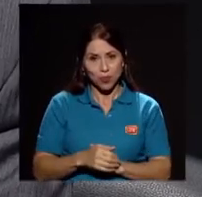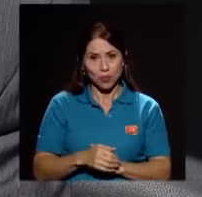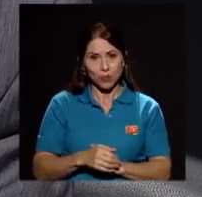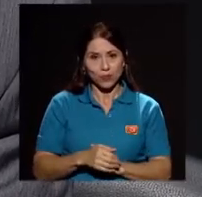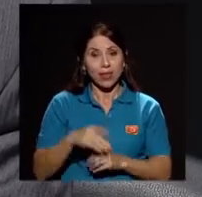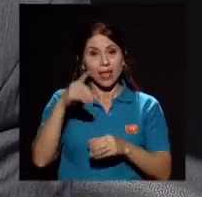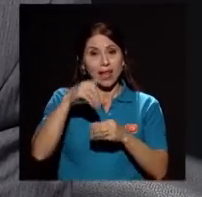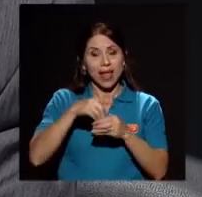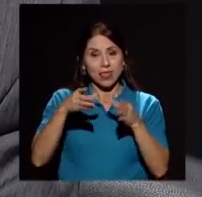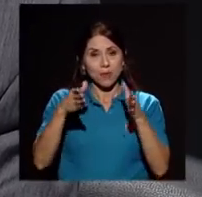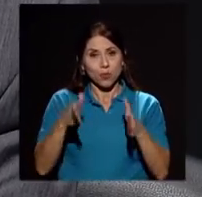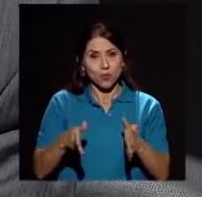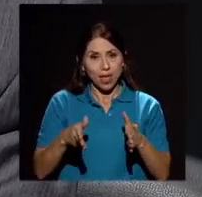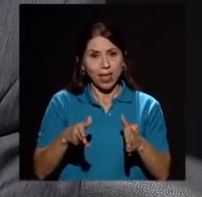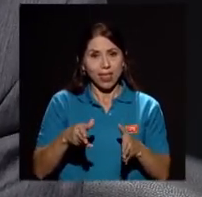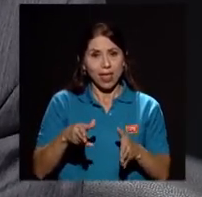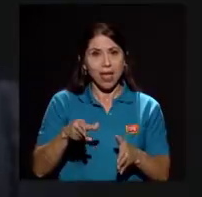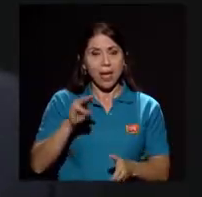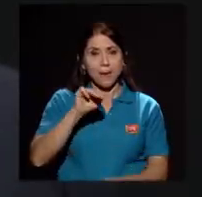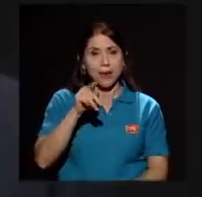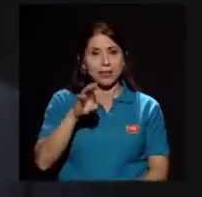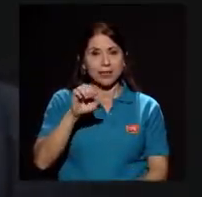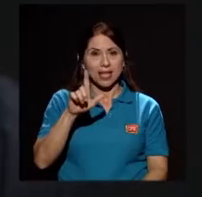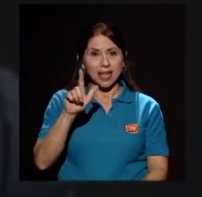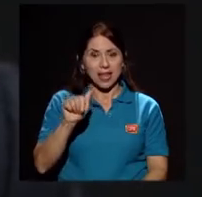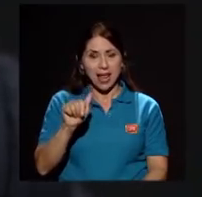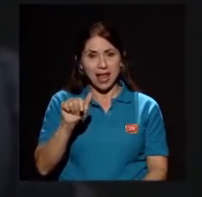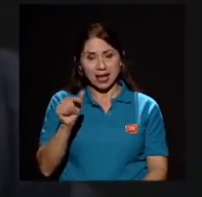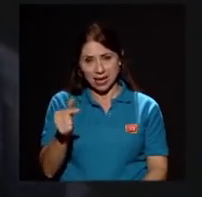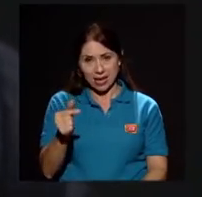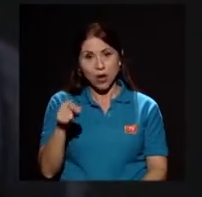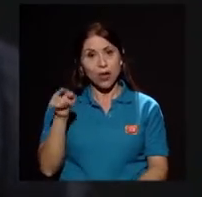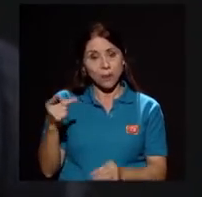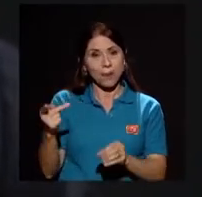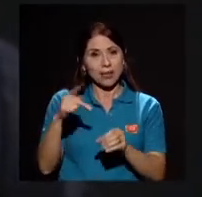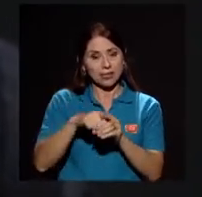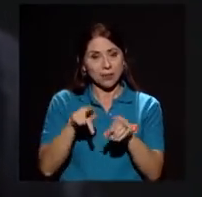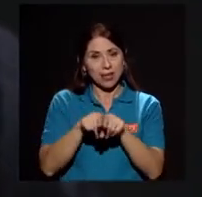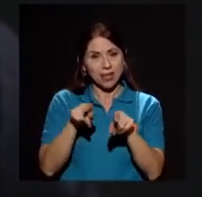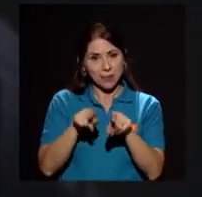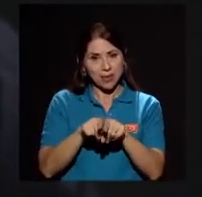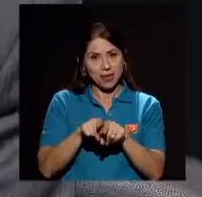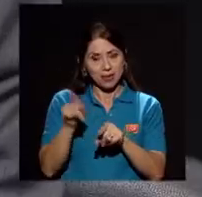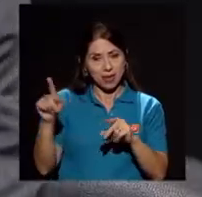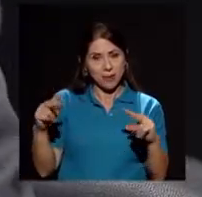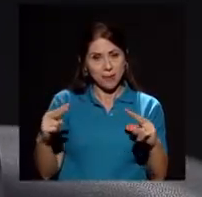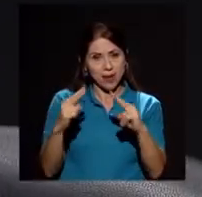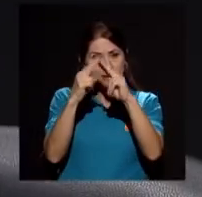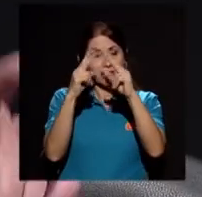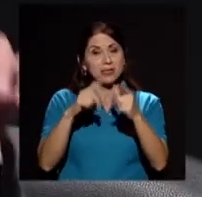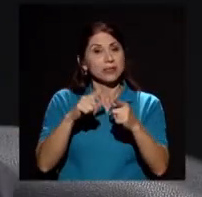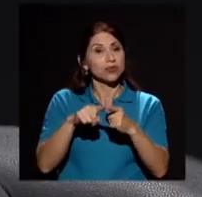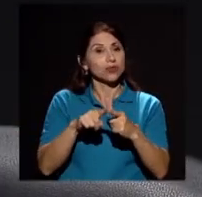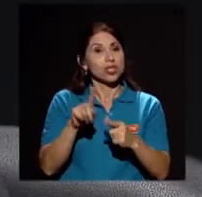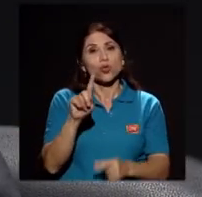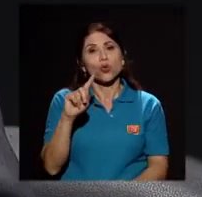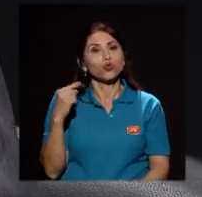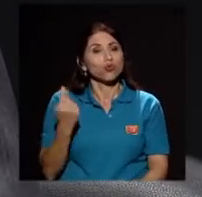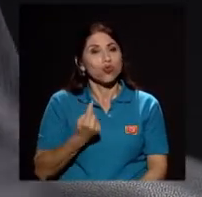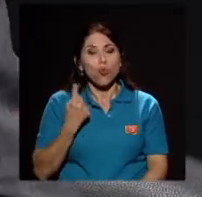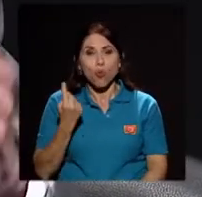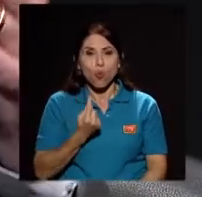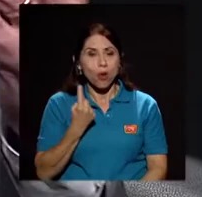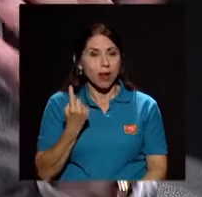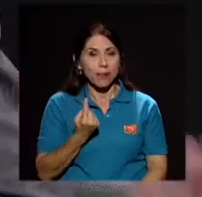diputada marcela que luego va a participar también en parís entonces no son solamente